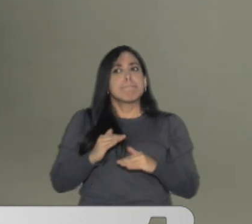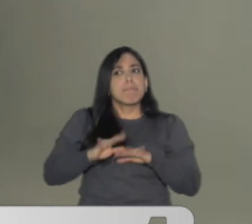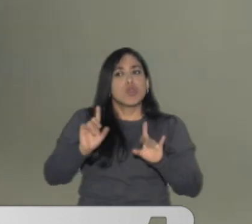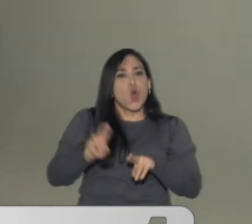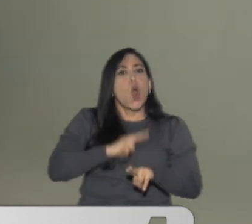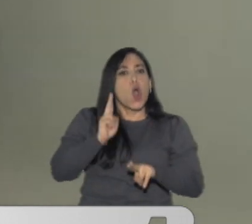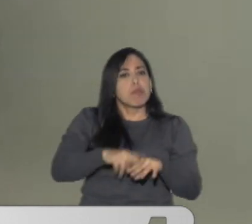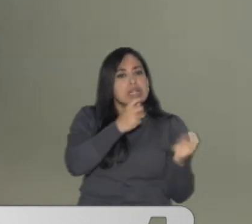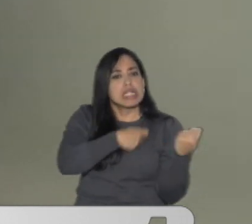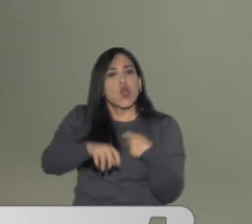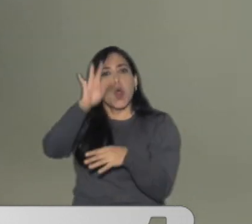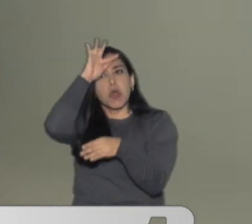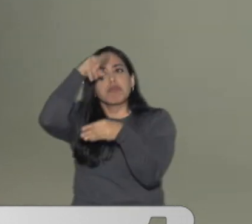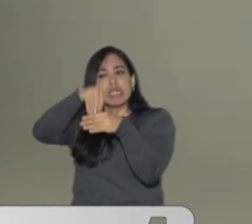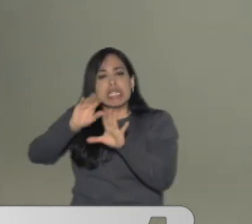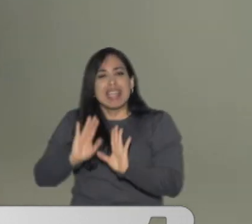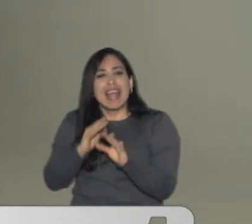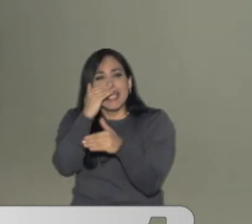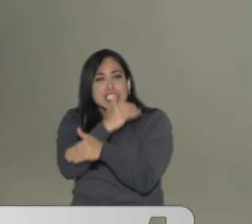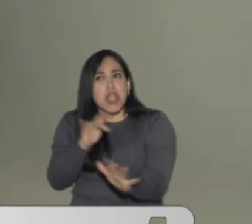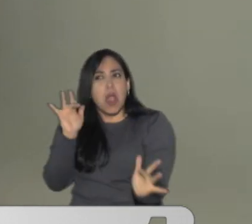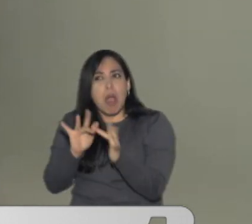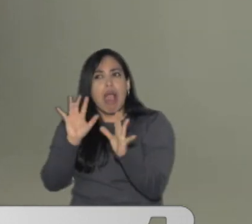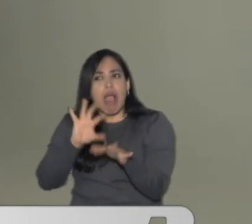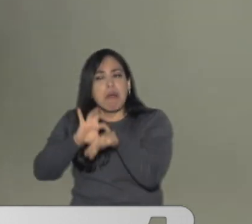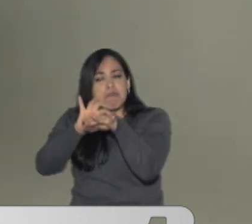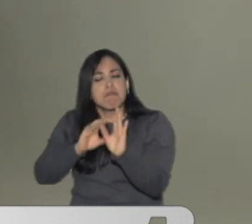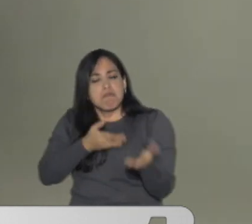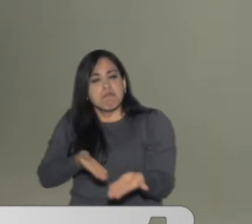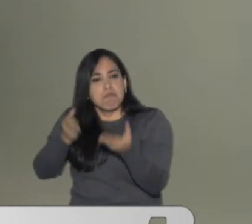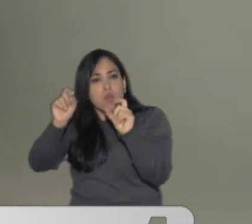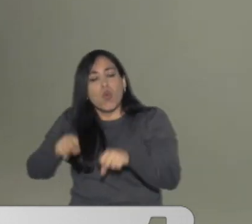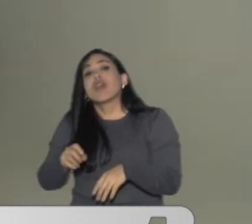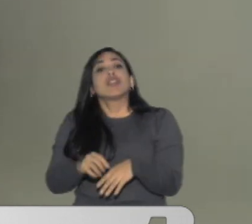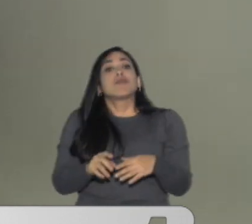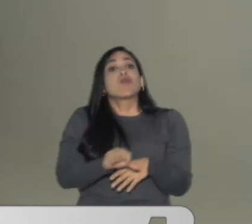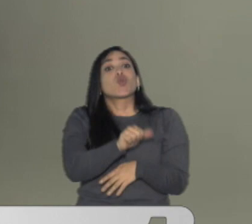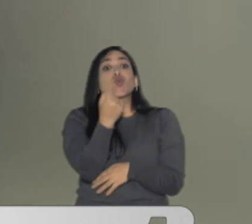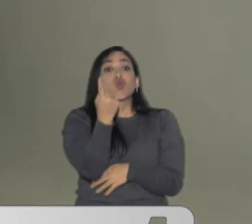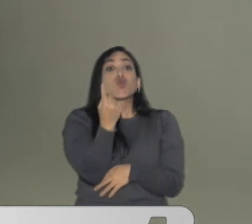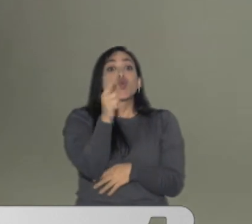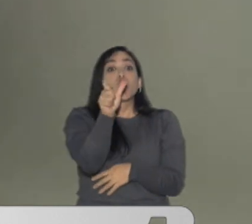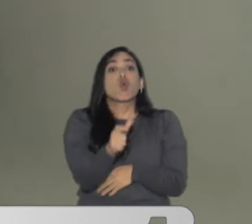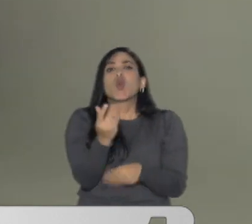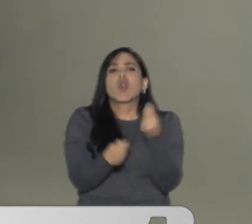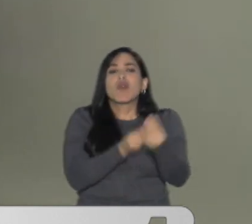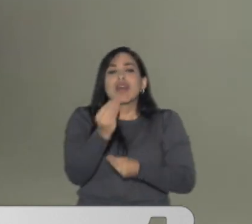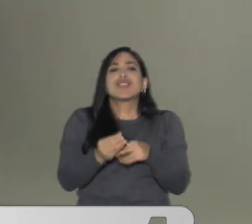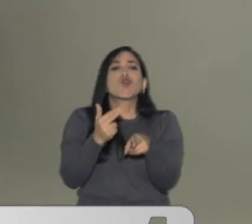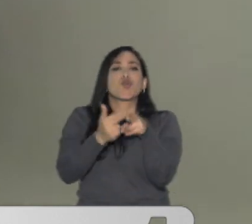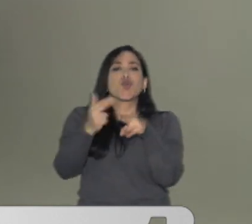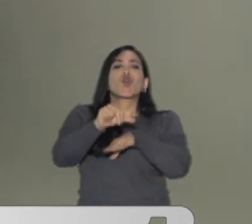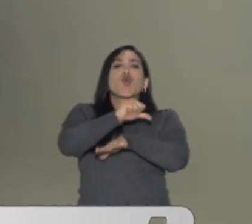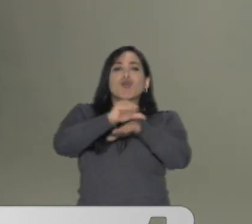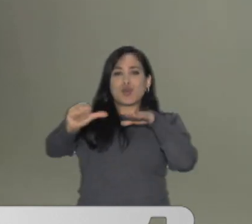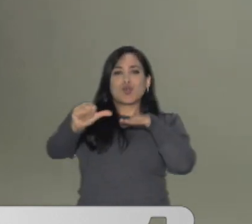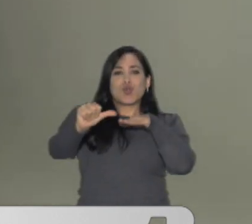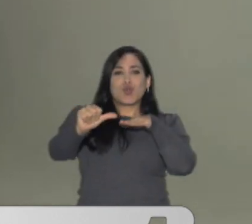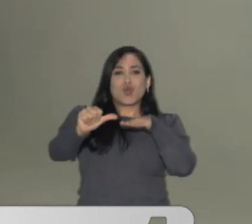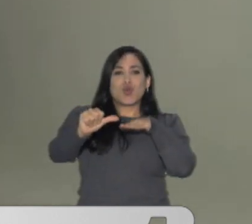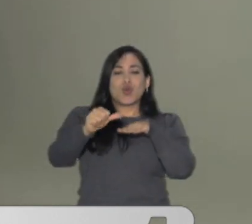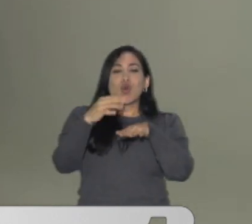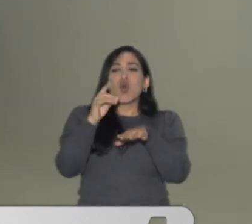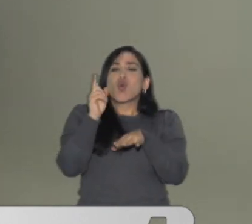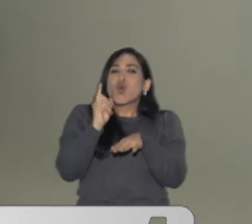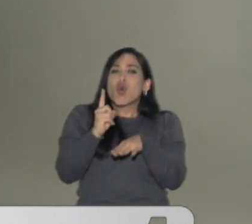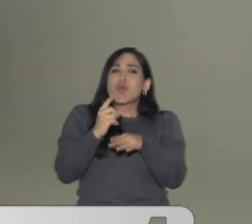trasladaron al servicio de hospitalización pediátrica y a uno de ellos se les va a realizar una intervención por cirugía